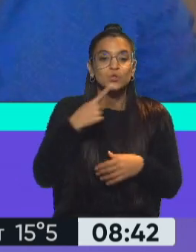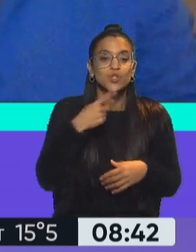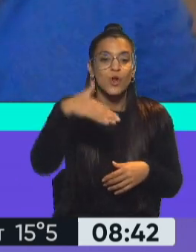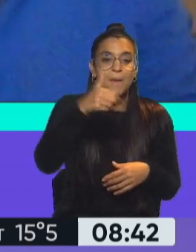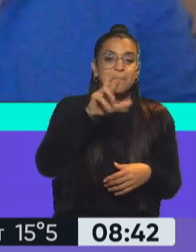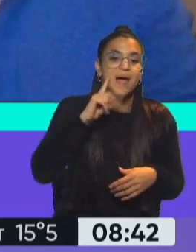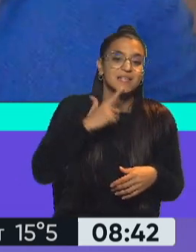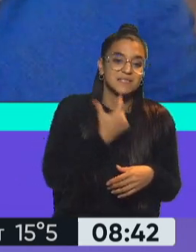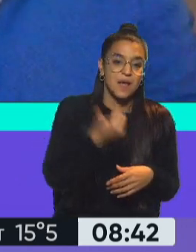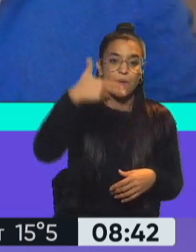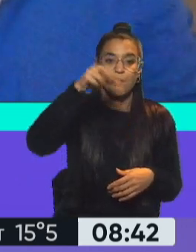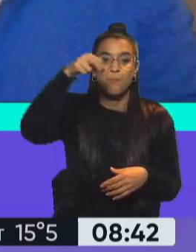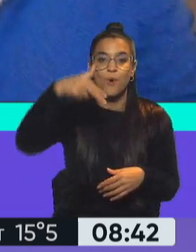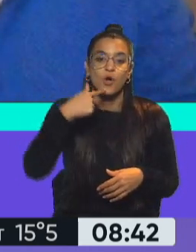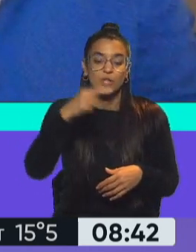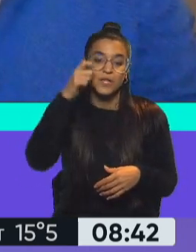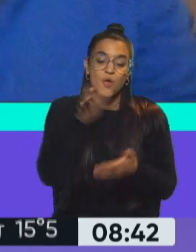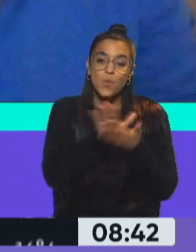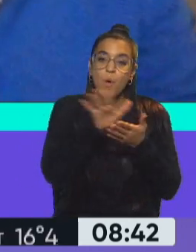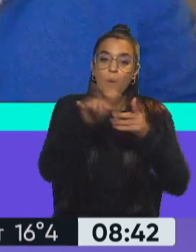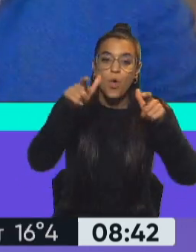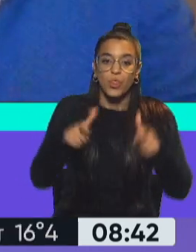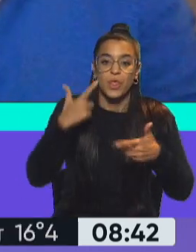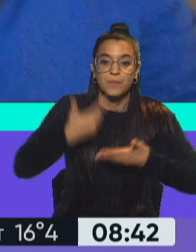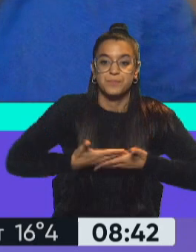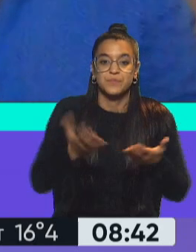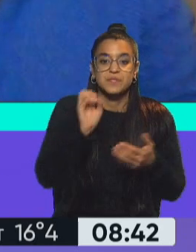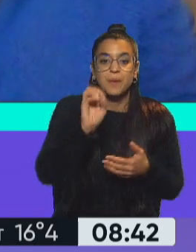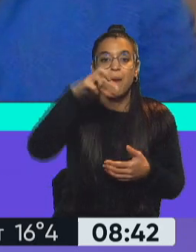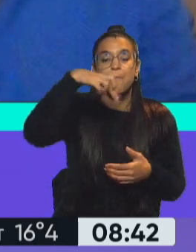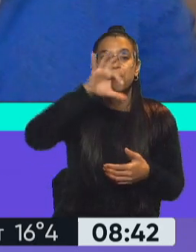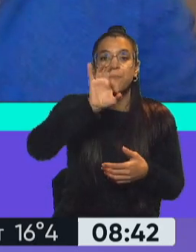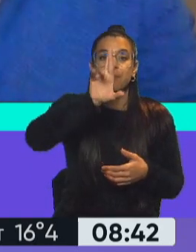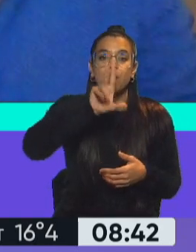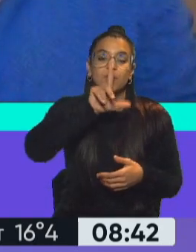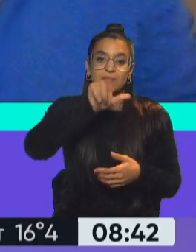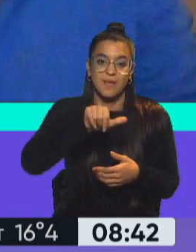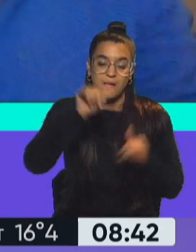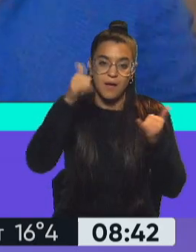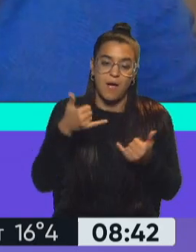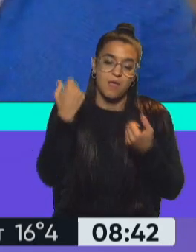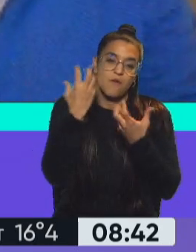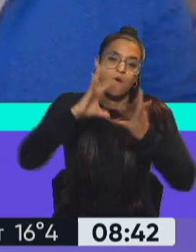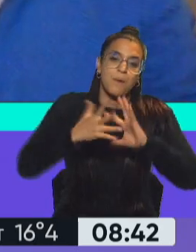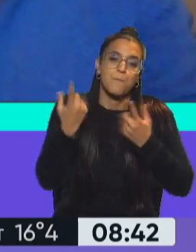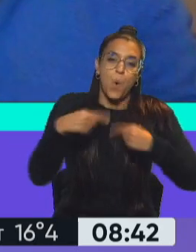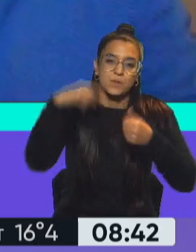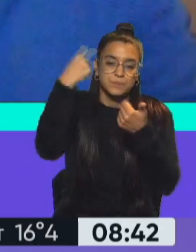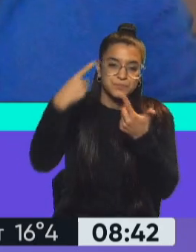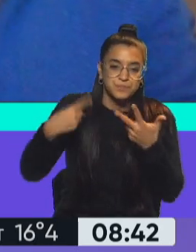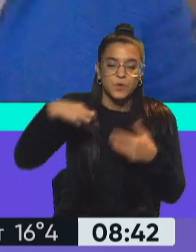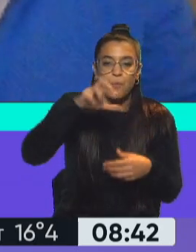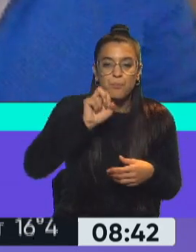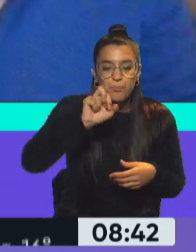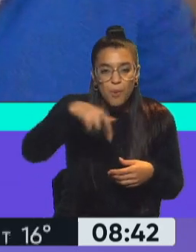está presentando un nuevo disco, se llama Porta, y que combina distintos géneros musicales que van desde el pop,